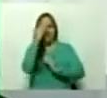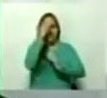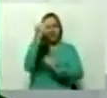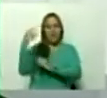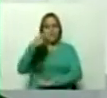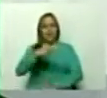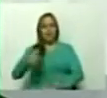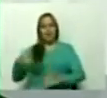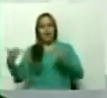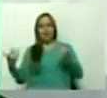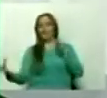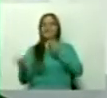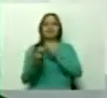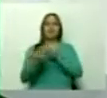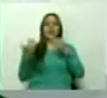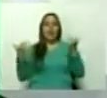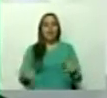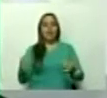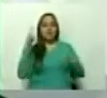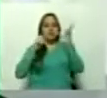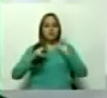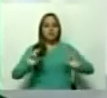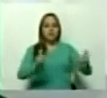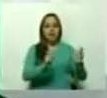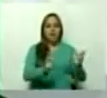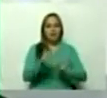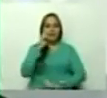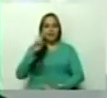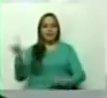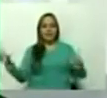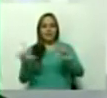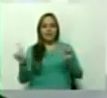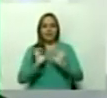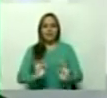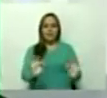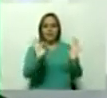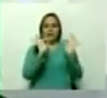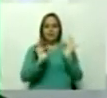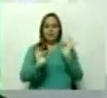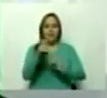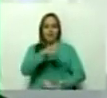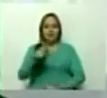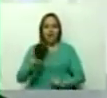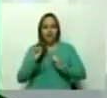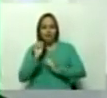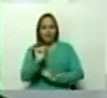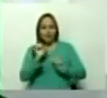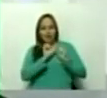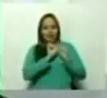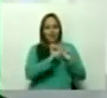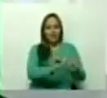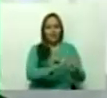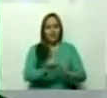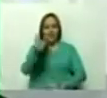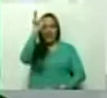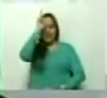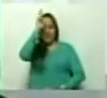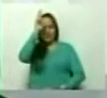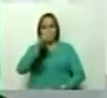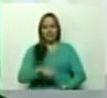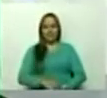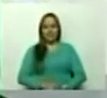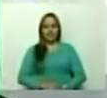a la audiencia que está conectado con el programa que se escucha por radio y se ve por televisión, particularmente los de Punto Fijo, municipio sí. Carirubana, en el estado